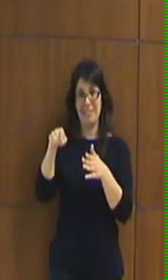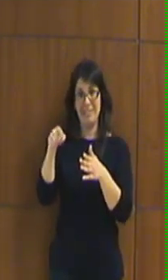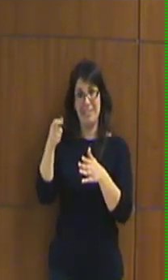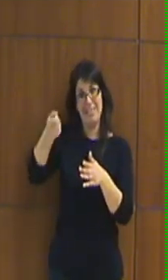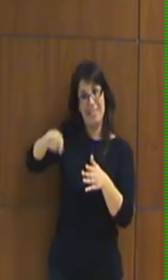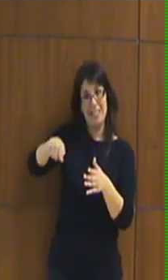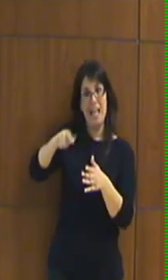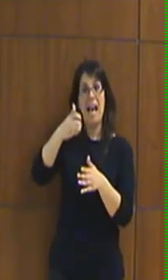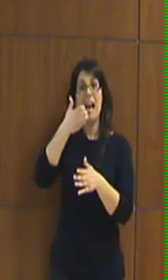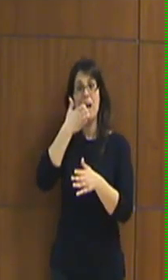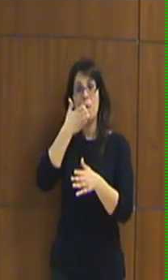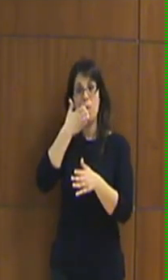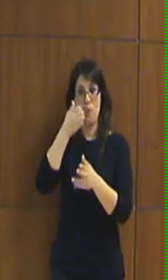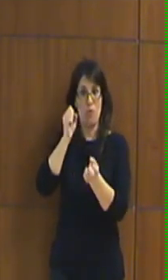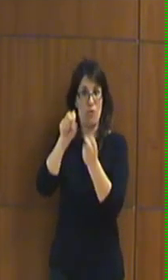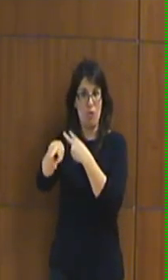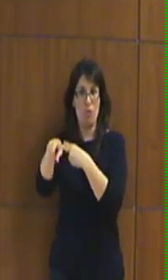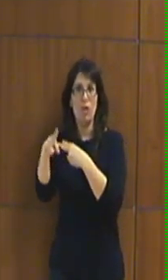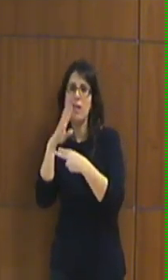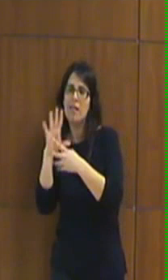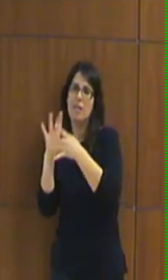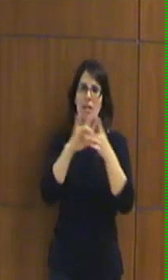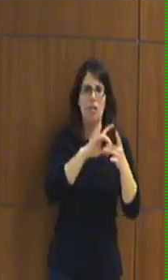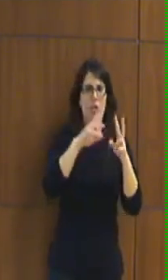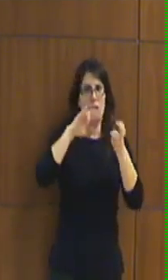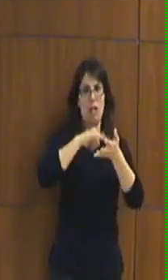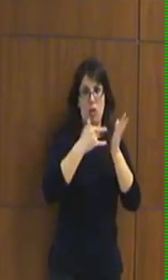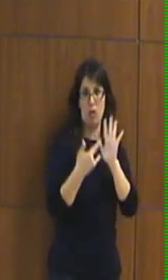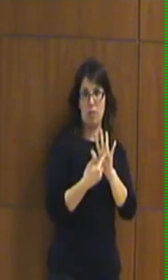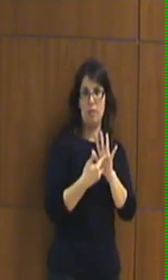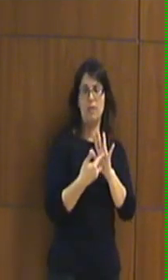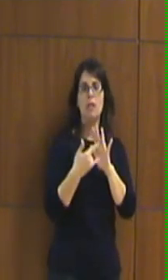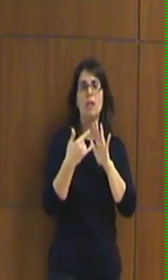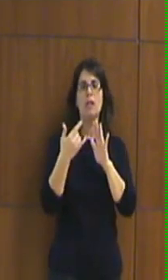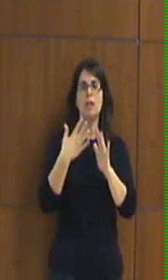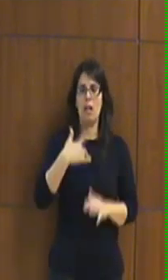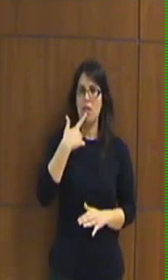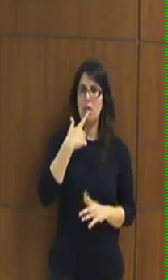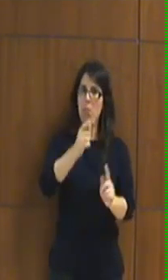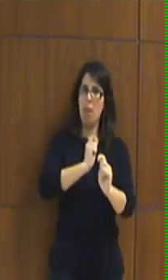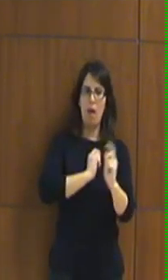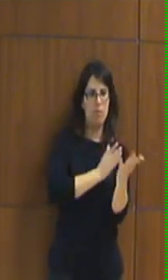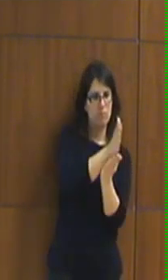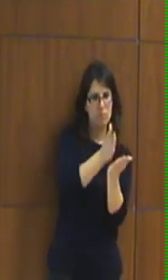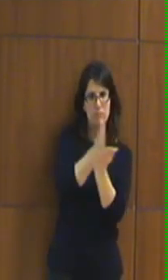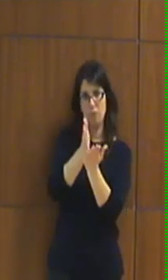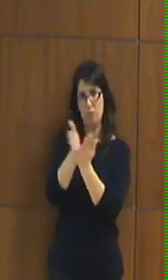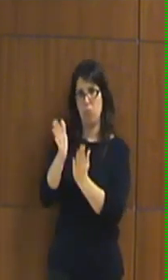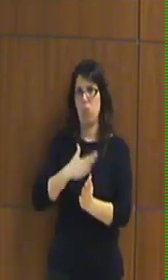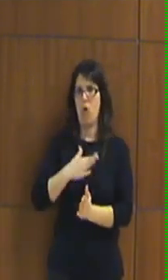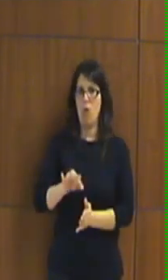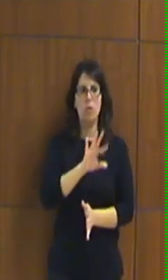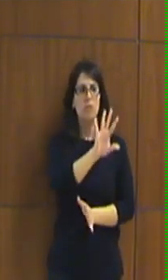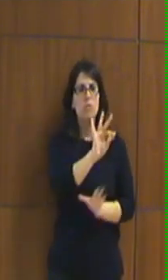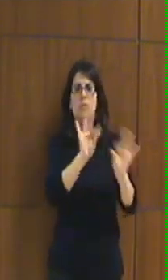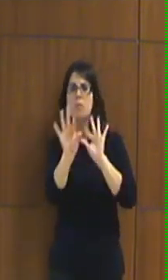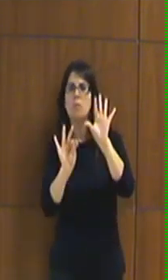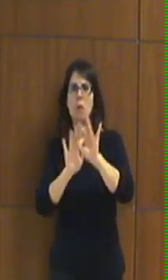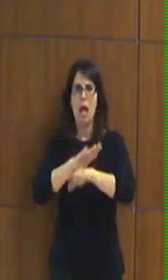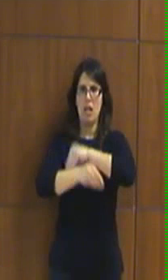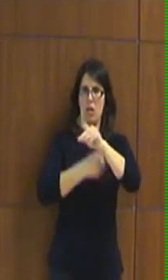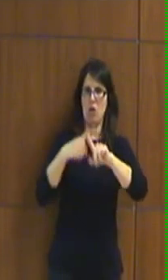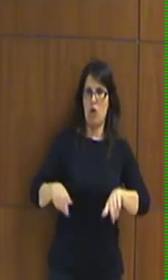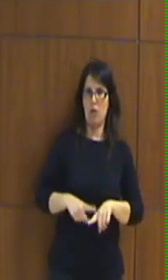Digo, no es lo mismo que uno tenga alternativas para hacer cosas, que se provoque